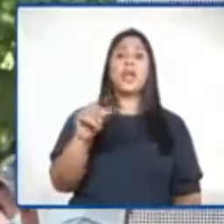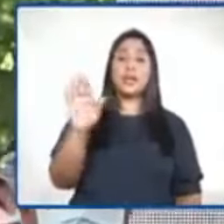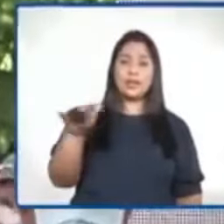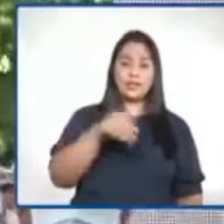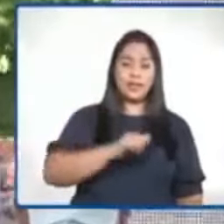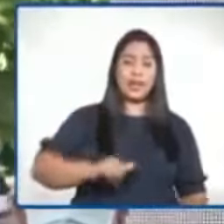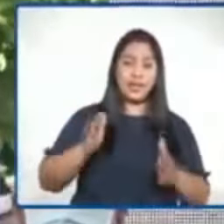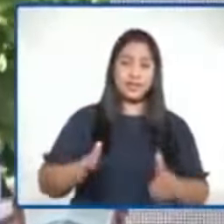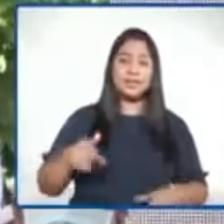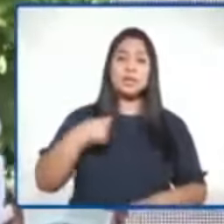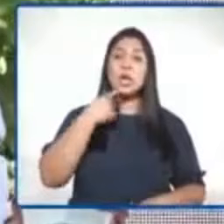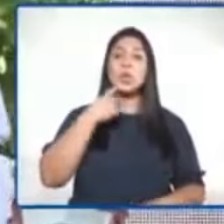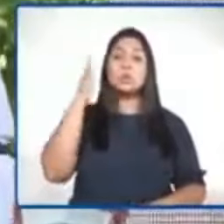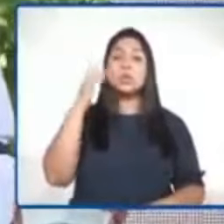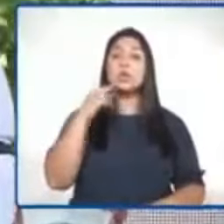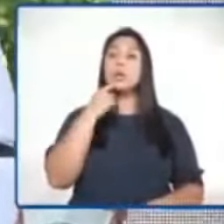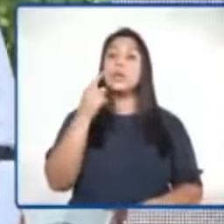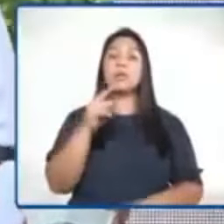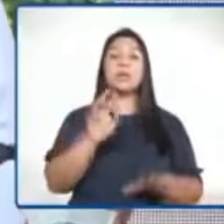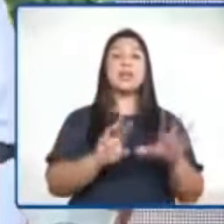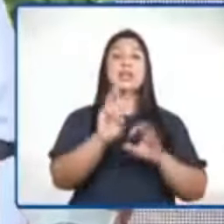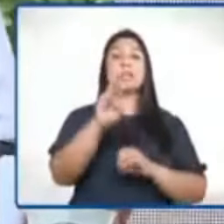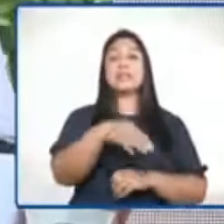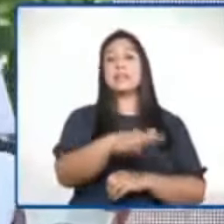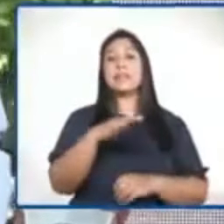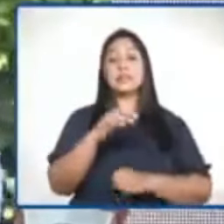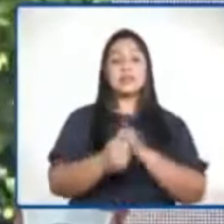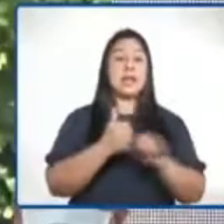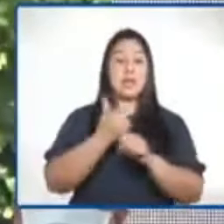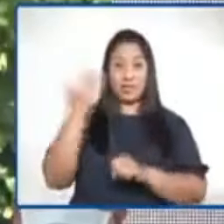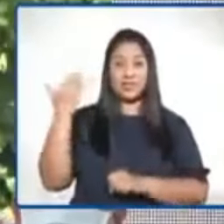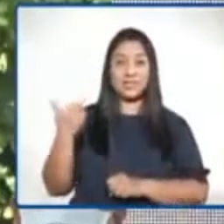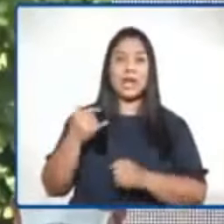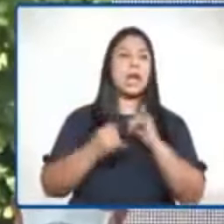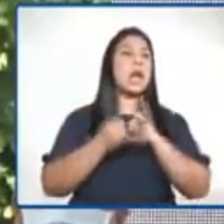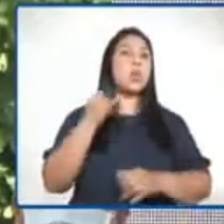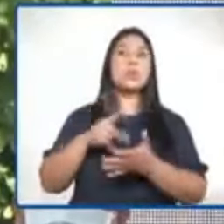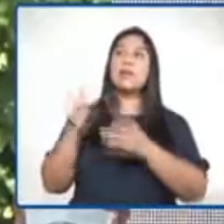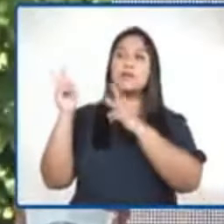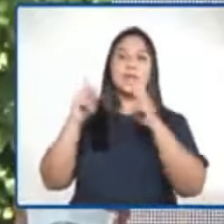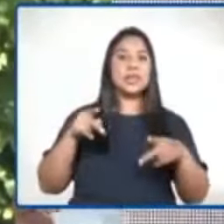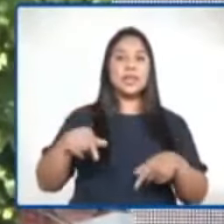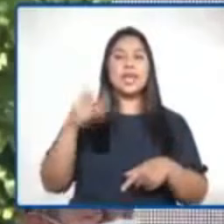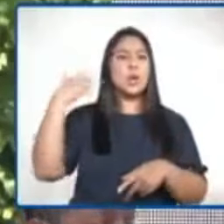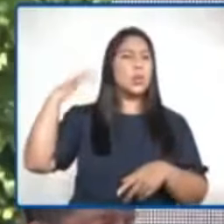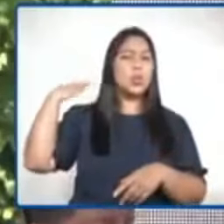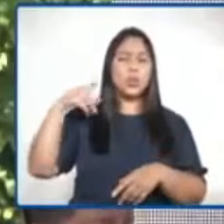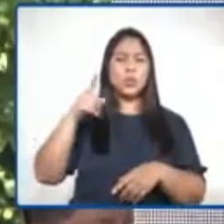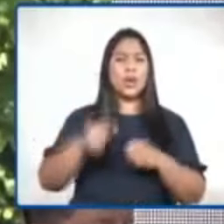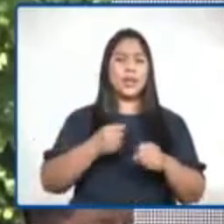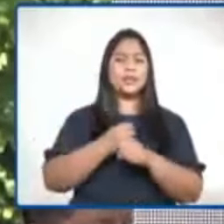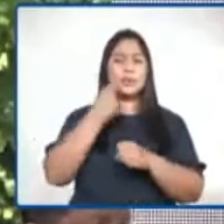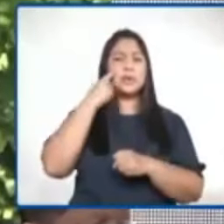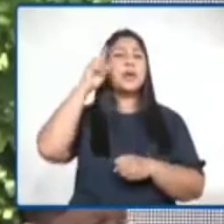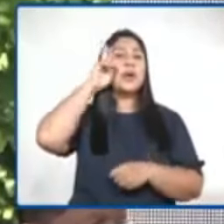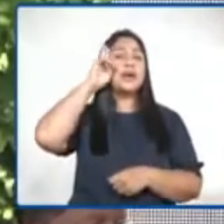que dijimos el 13 de marzo del año pasado, la última vez que estuve aquí en la democracia. Me recuerdo bien ese día